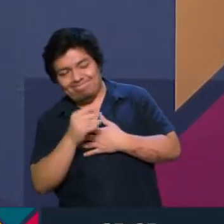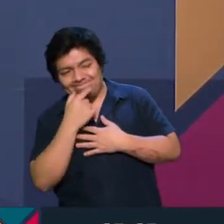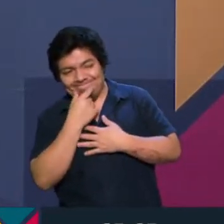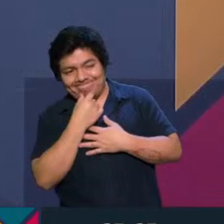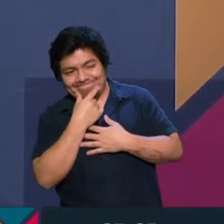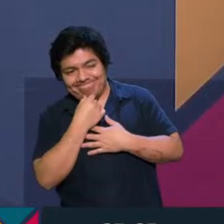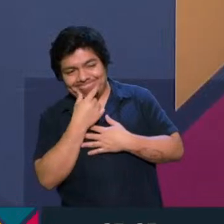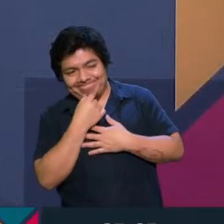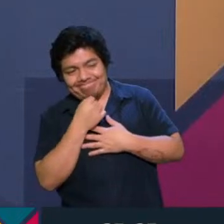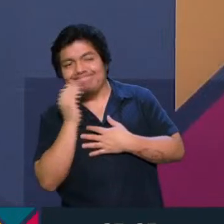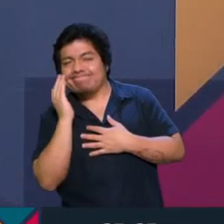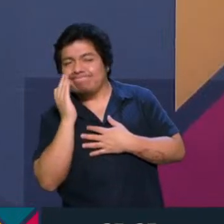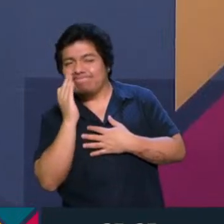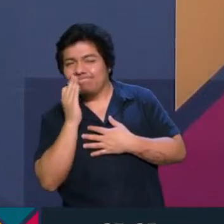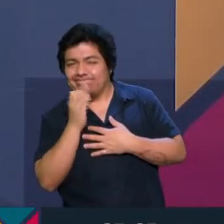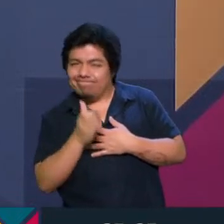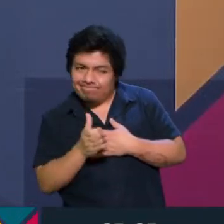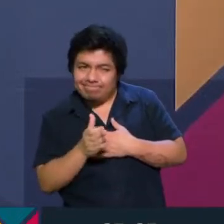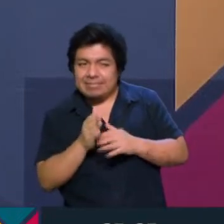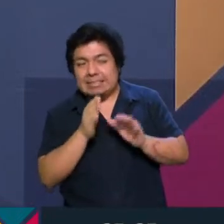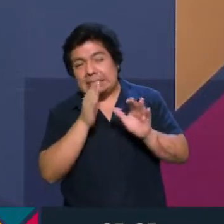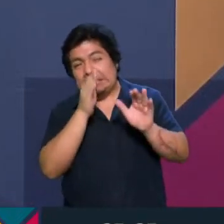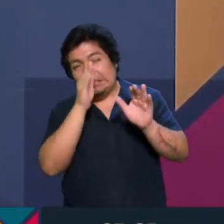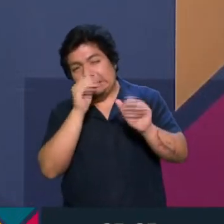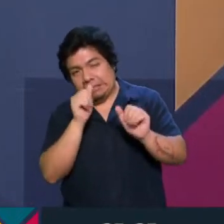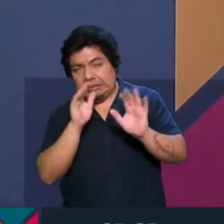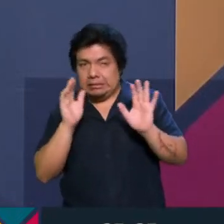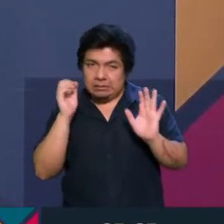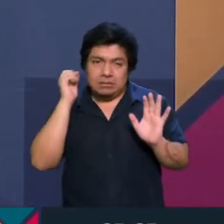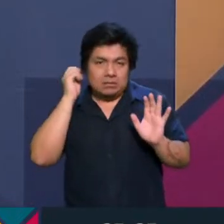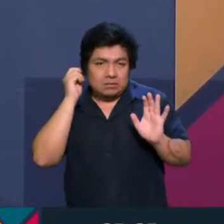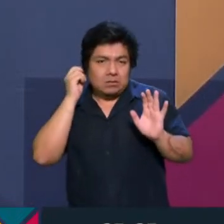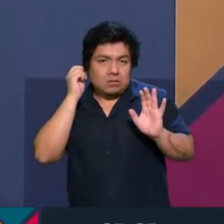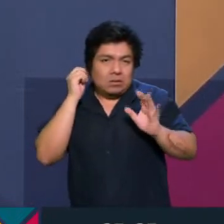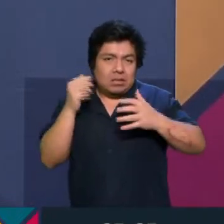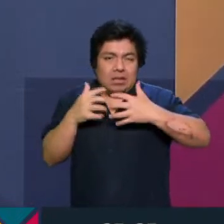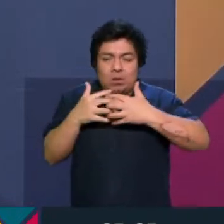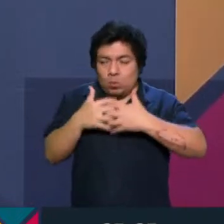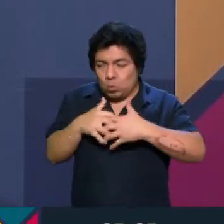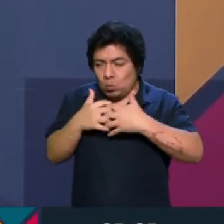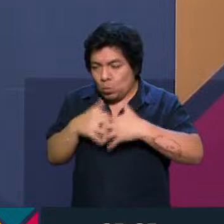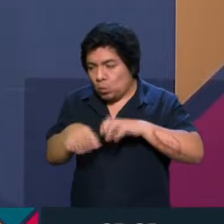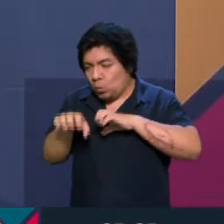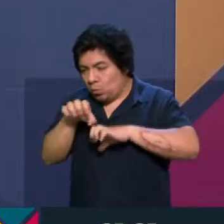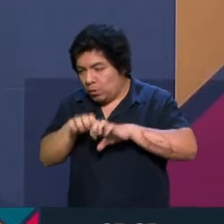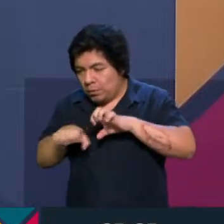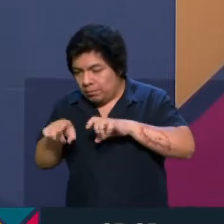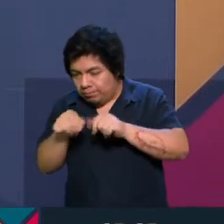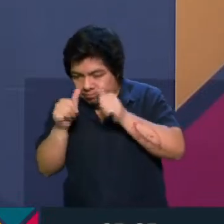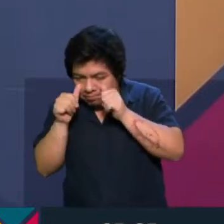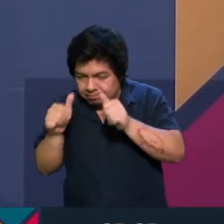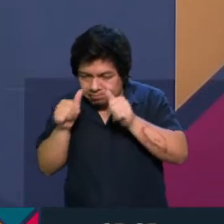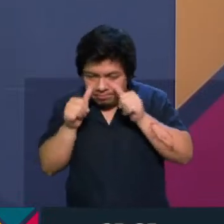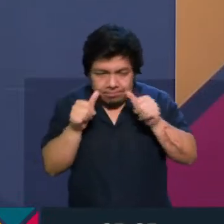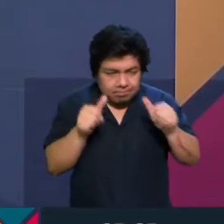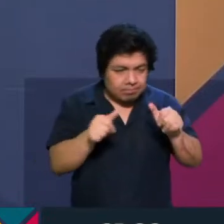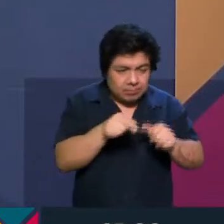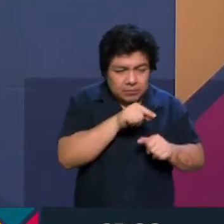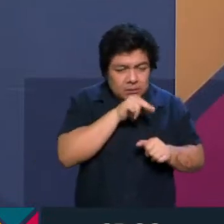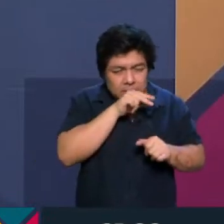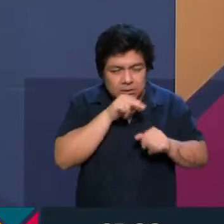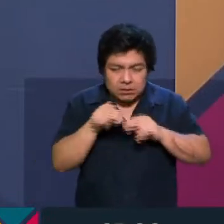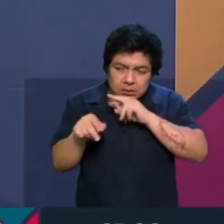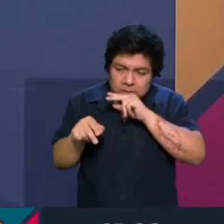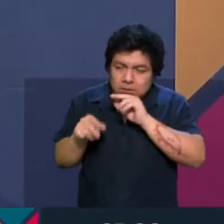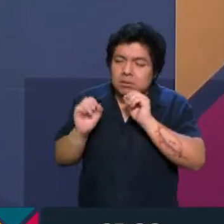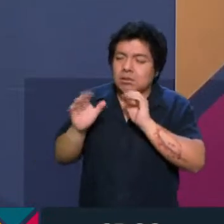inquietud. Se aprueba por acuerdo, por escuchar a los empresarios, por escuchar a estos sectores que de manera legítima estaban preocupados,